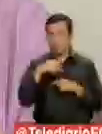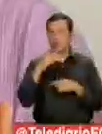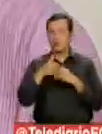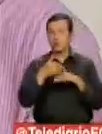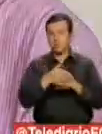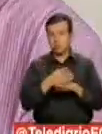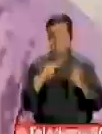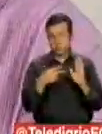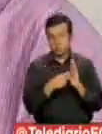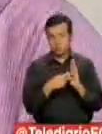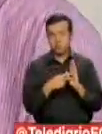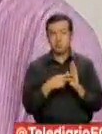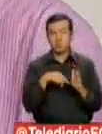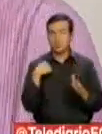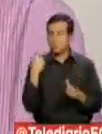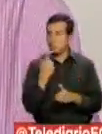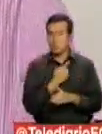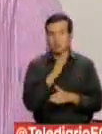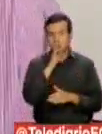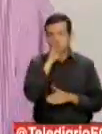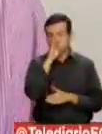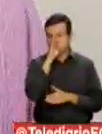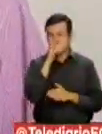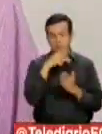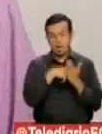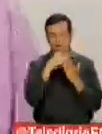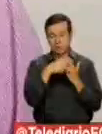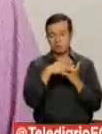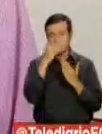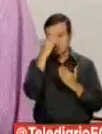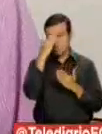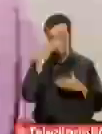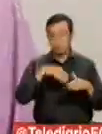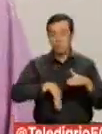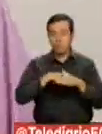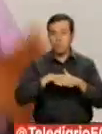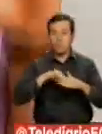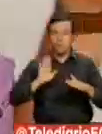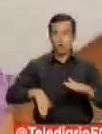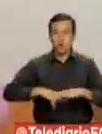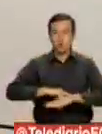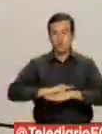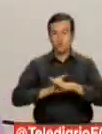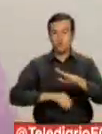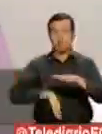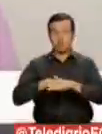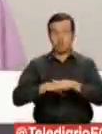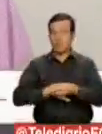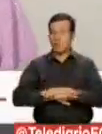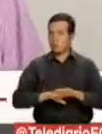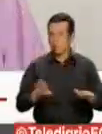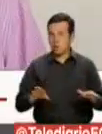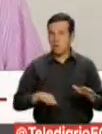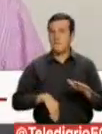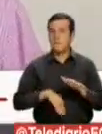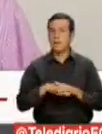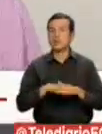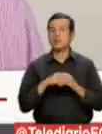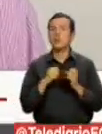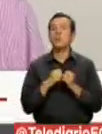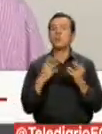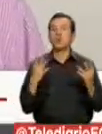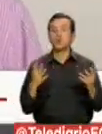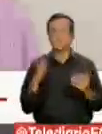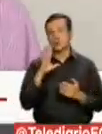recarga. Nosotros podemos mantener por software la velocidad máxima del bus. Esto significa que estos buses están programados para una